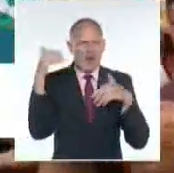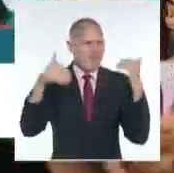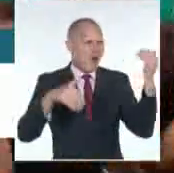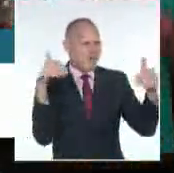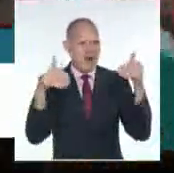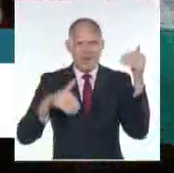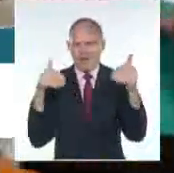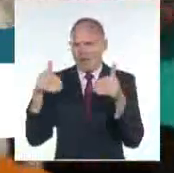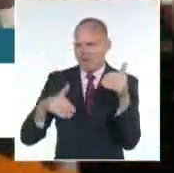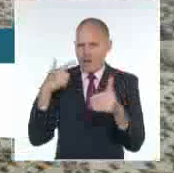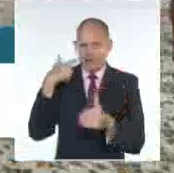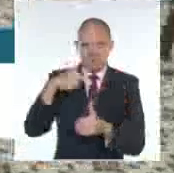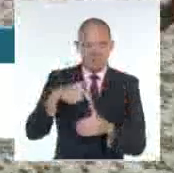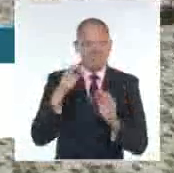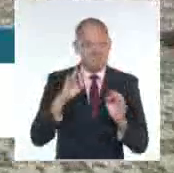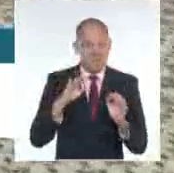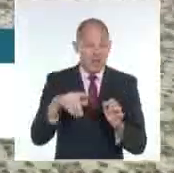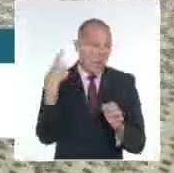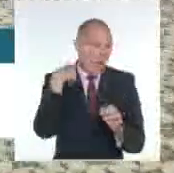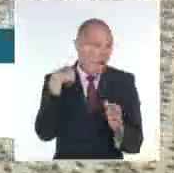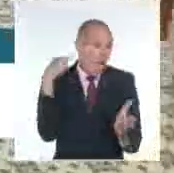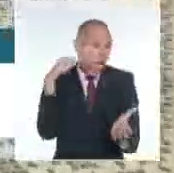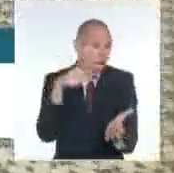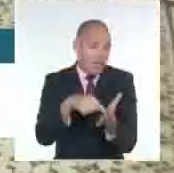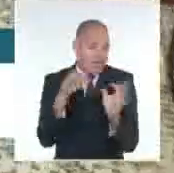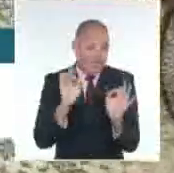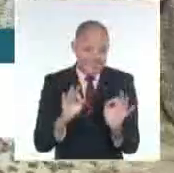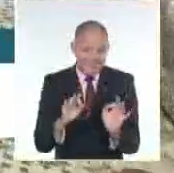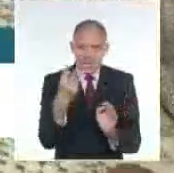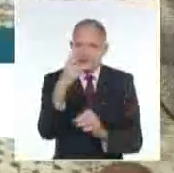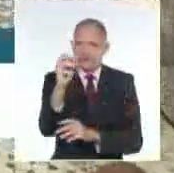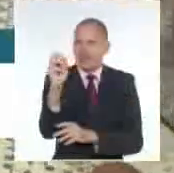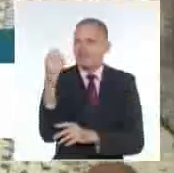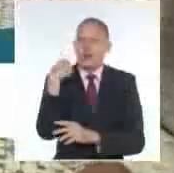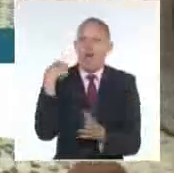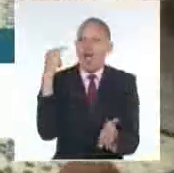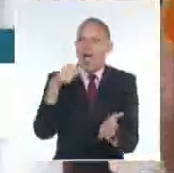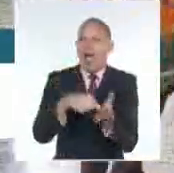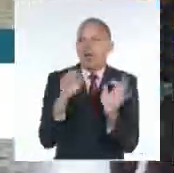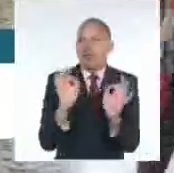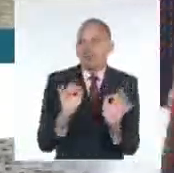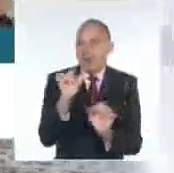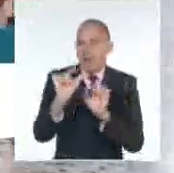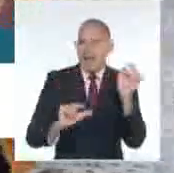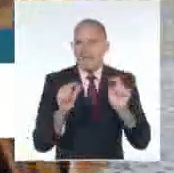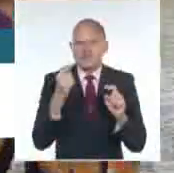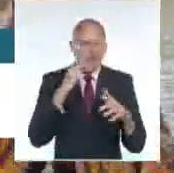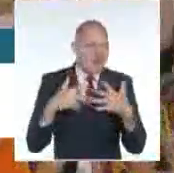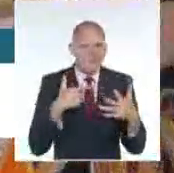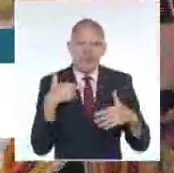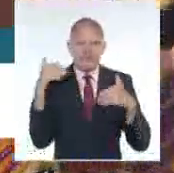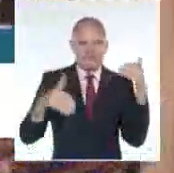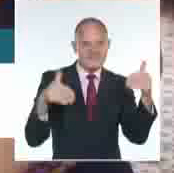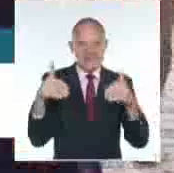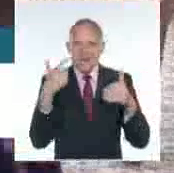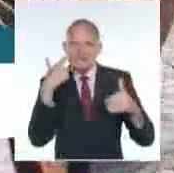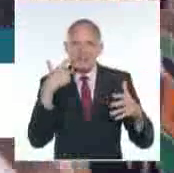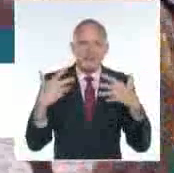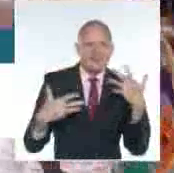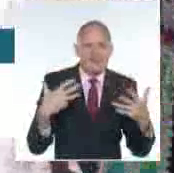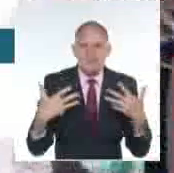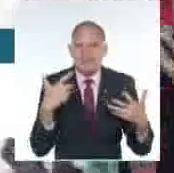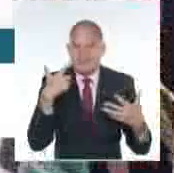de 3 siglos y muchos se llegan hasta aquí para ver de cerca esta fiesta de la cultura popular y también para incluirse en